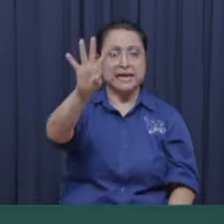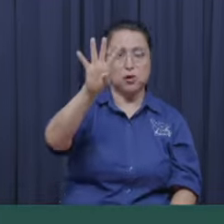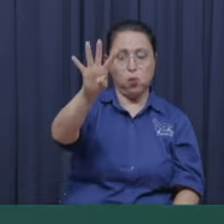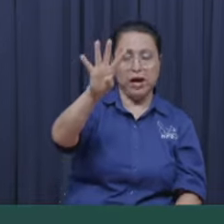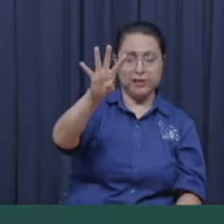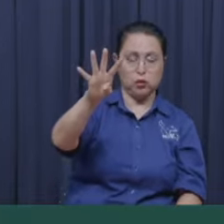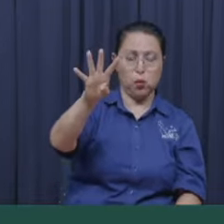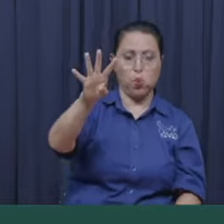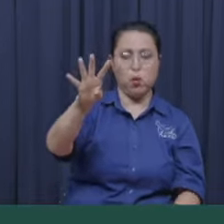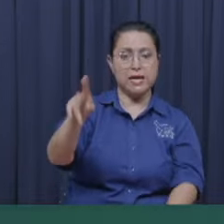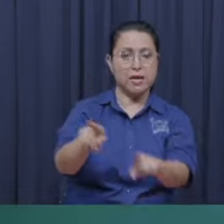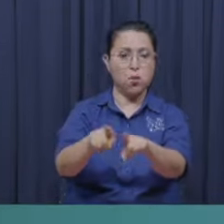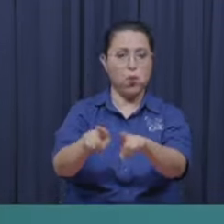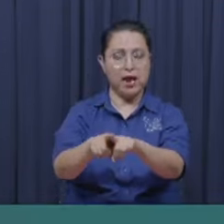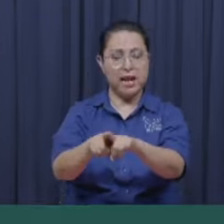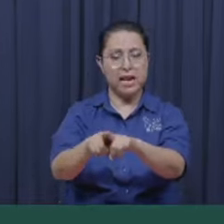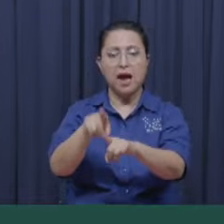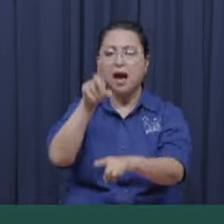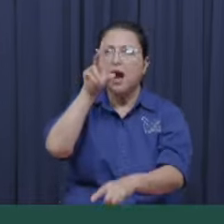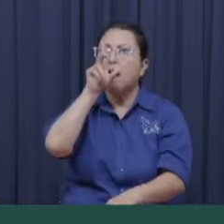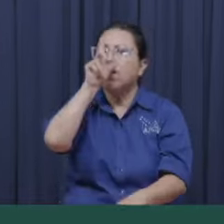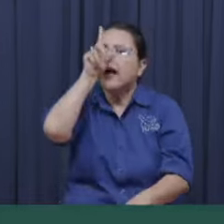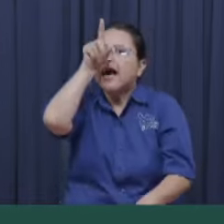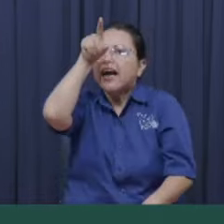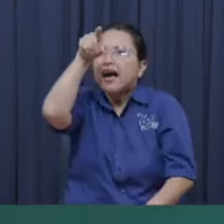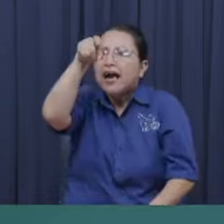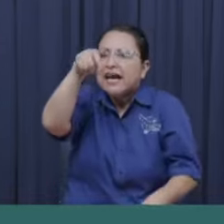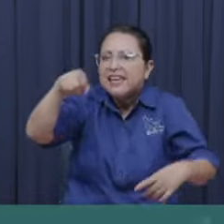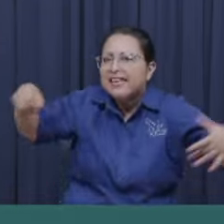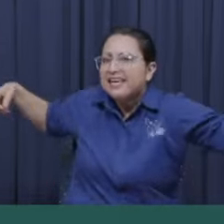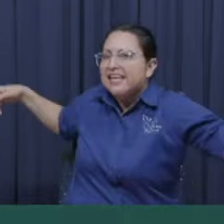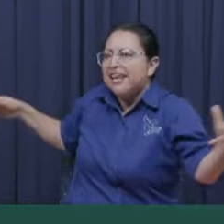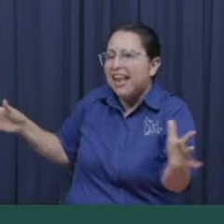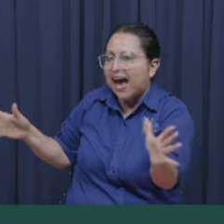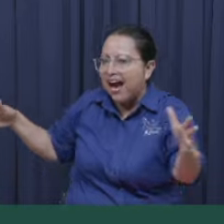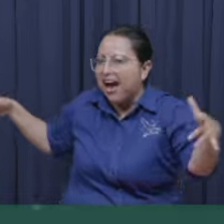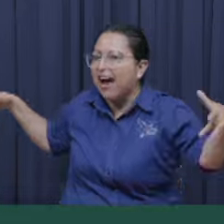cuarto ser era semejante a un águila volando.